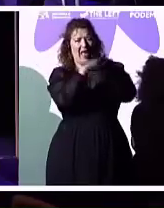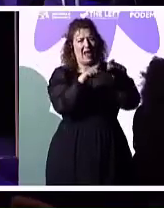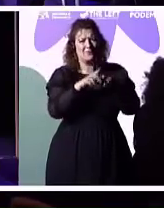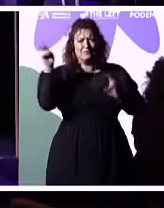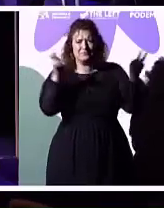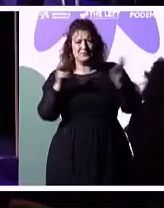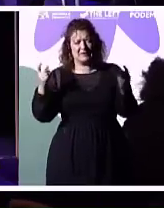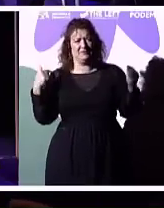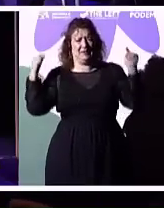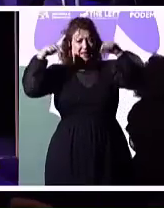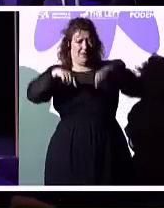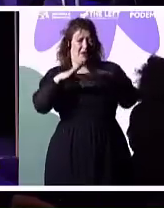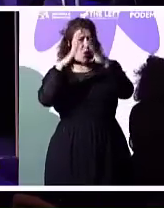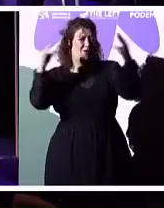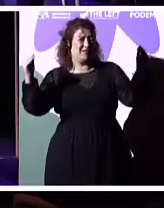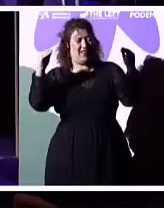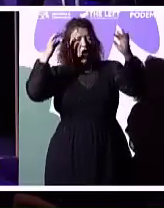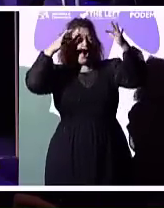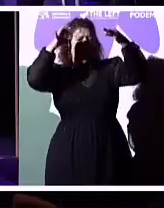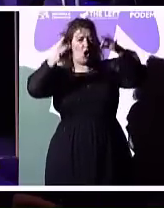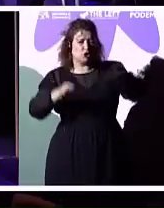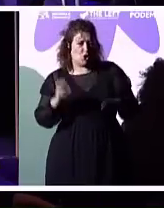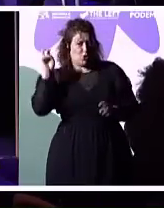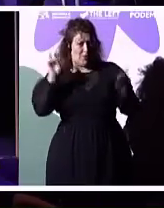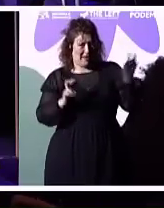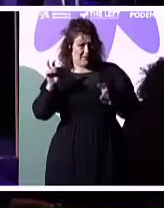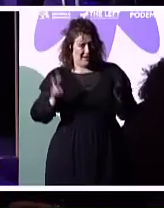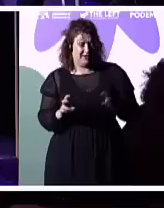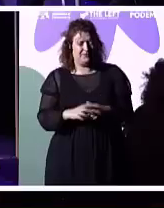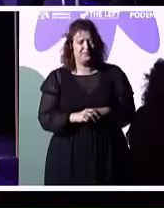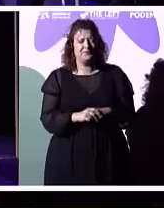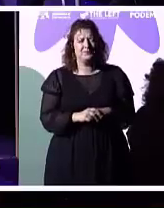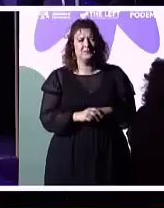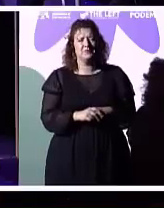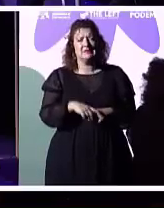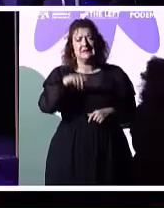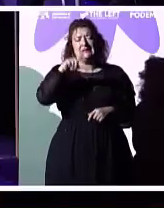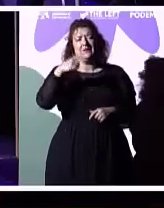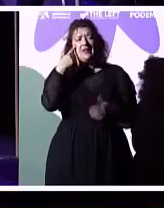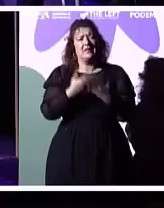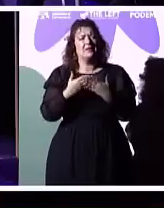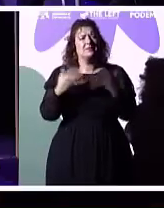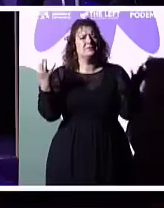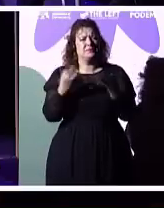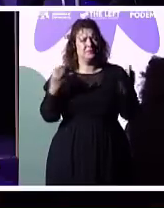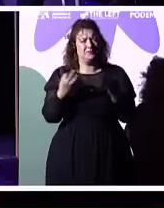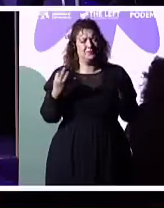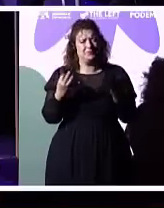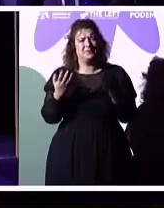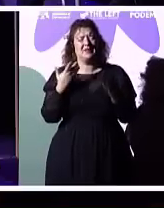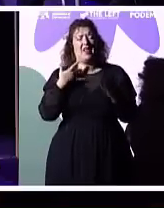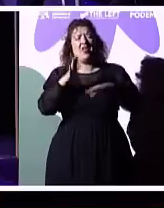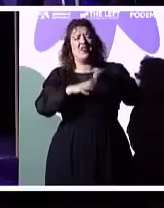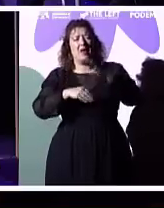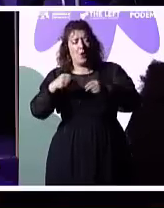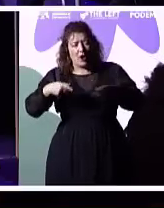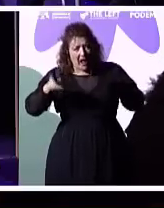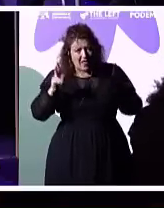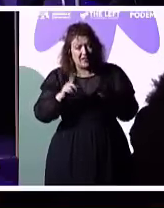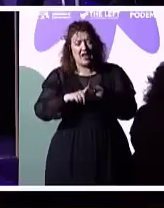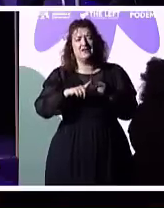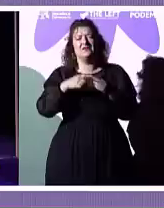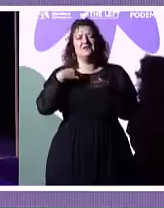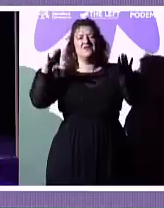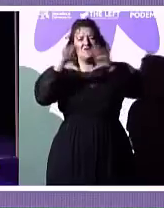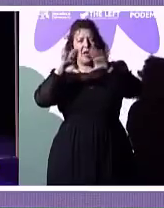en nuestra Universidad de otoño y por recordar que las fuerzas democráticas las fuerzas feministas las